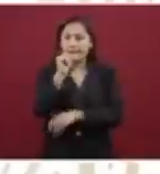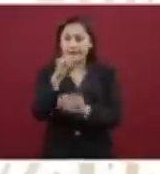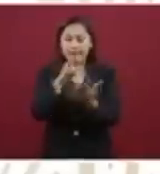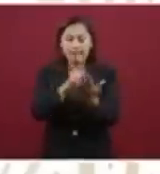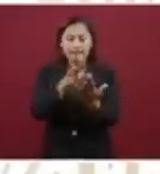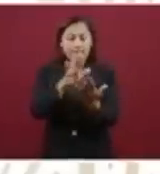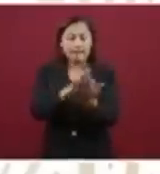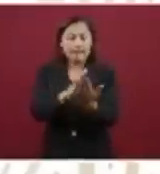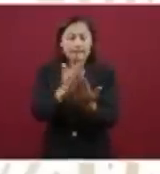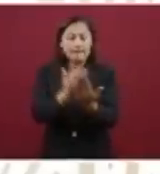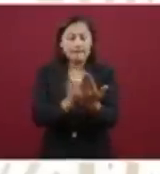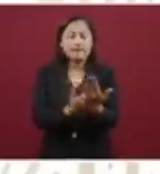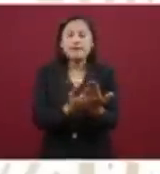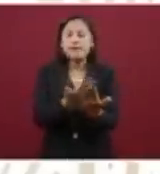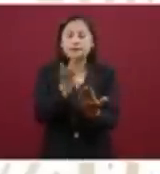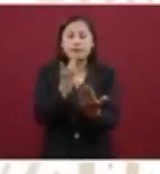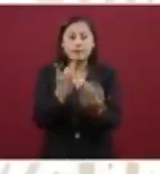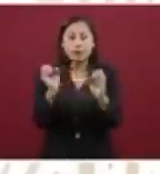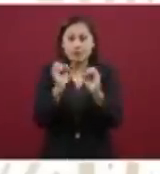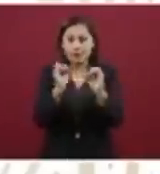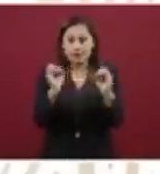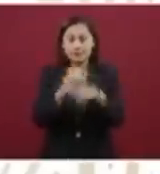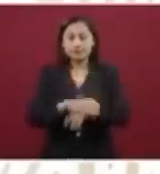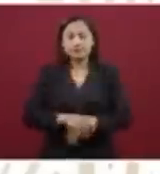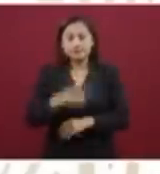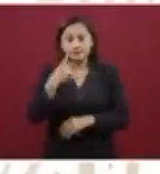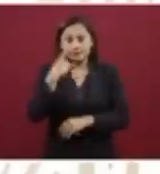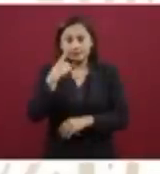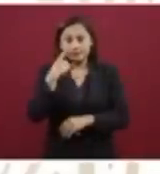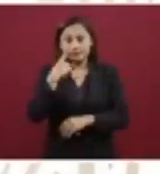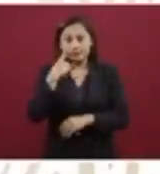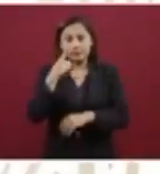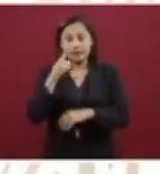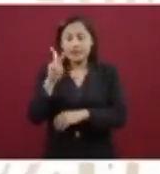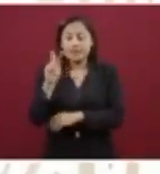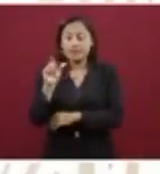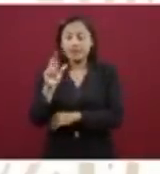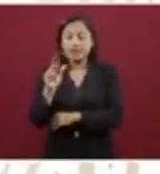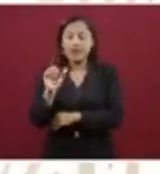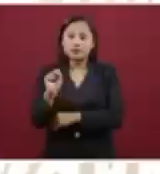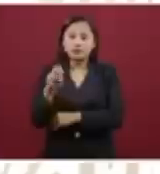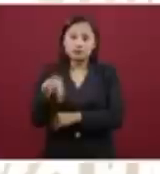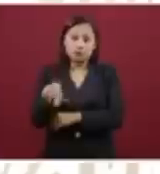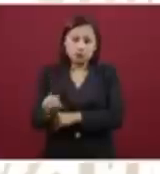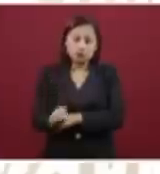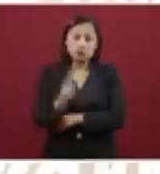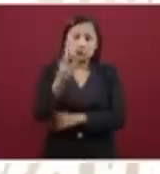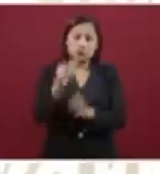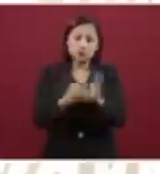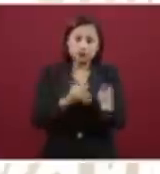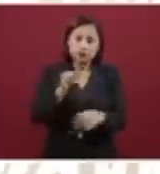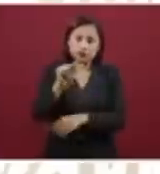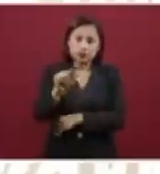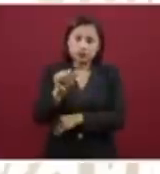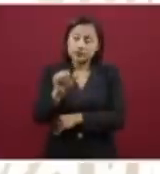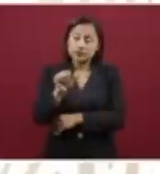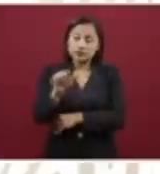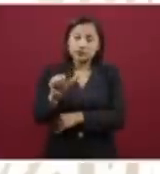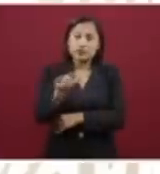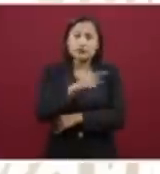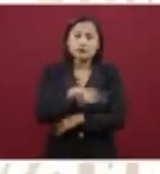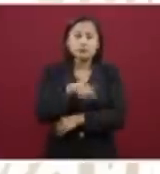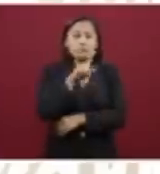en el libro blanco la información de parsons de 2016 se ocultó siempre